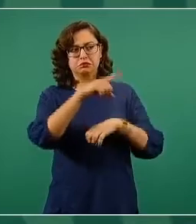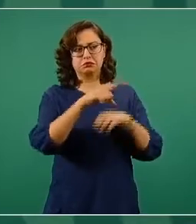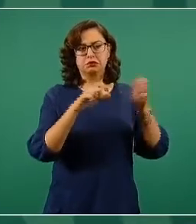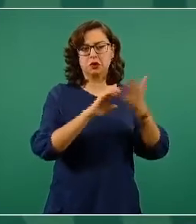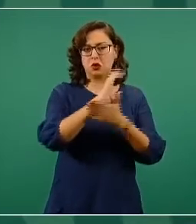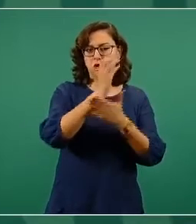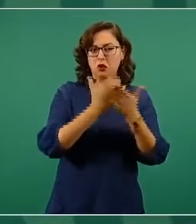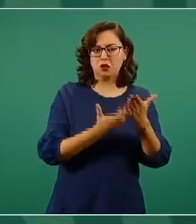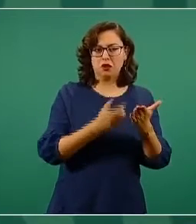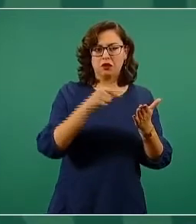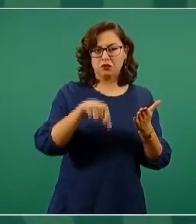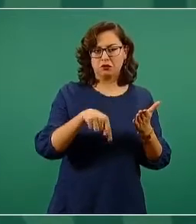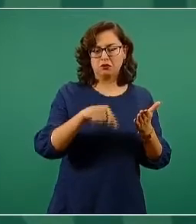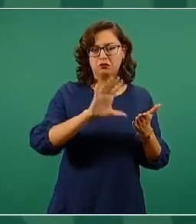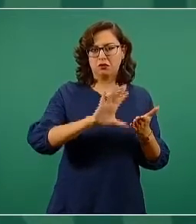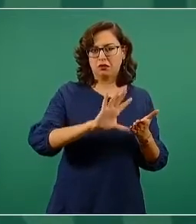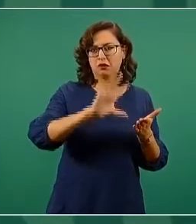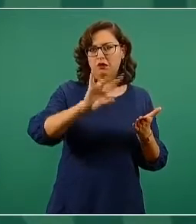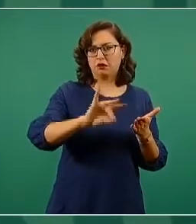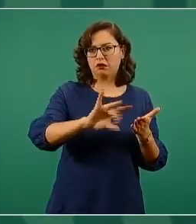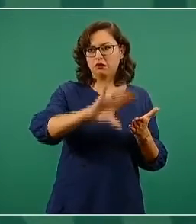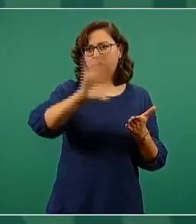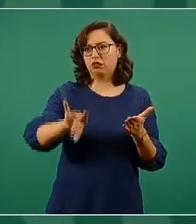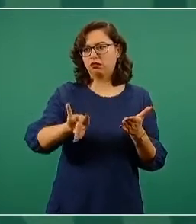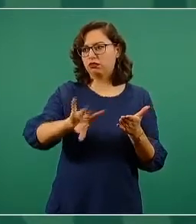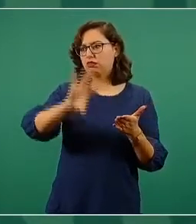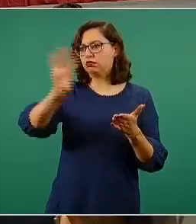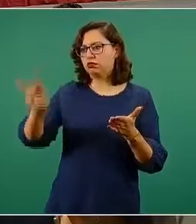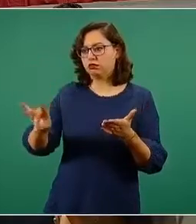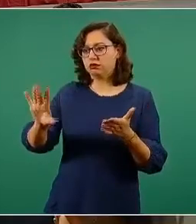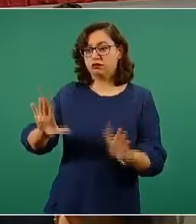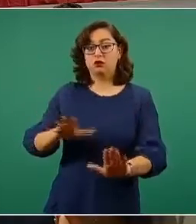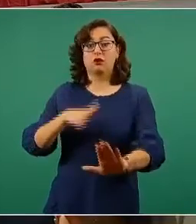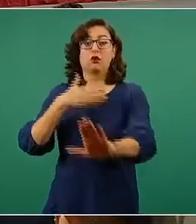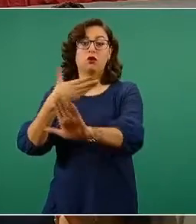a los trabajadores.